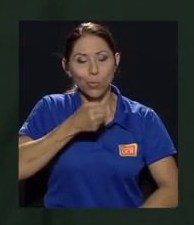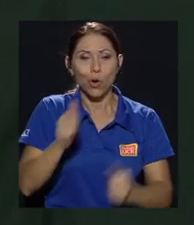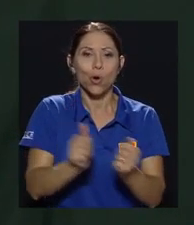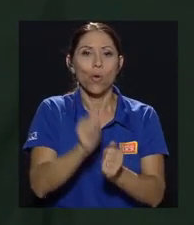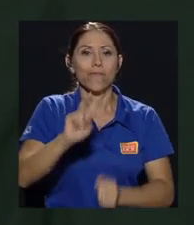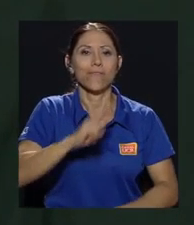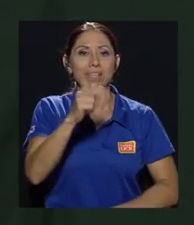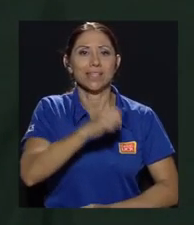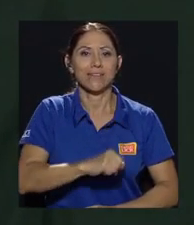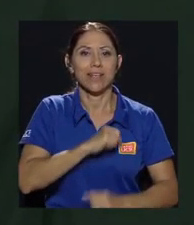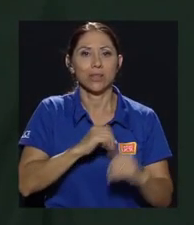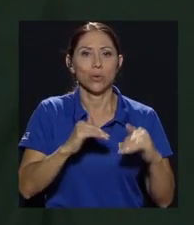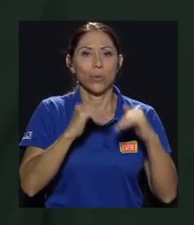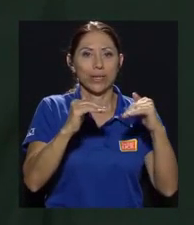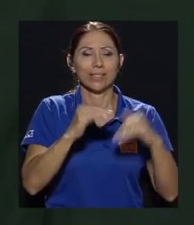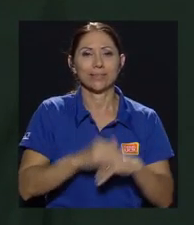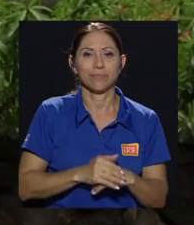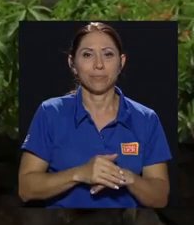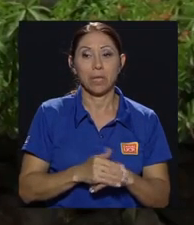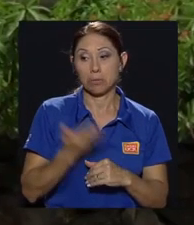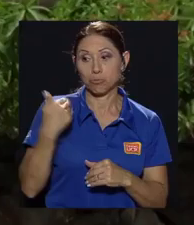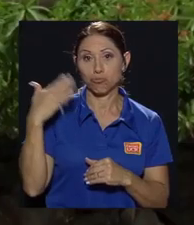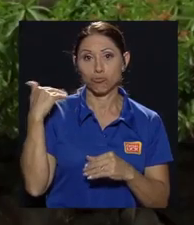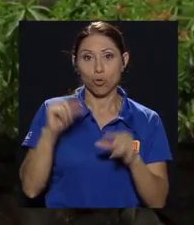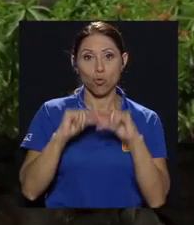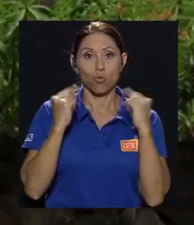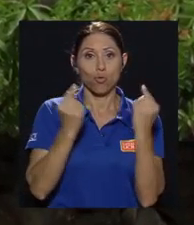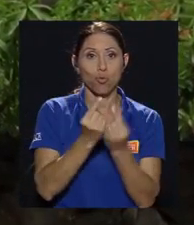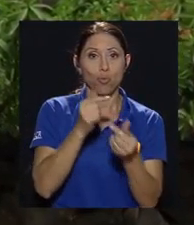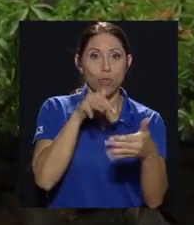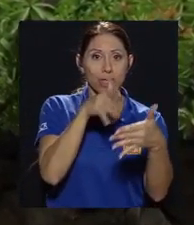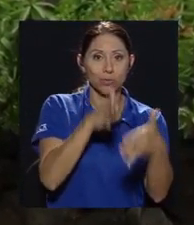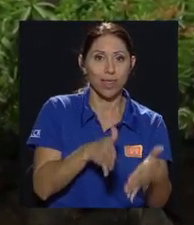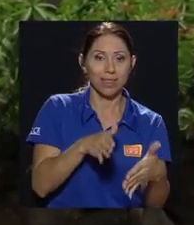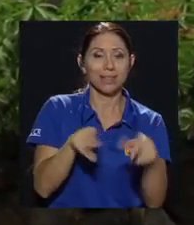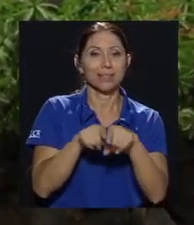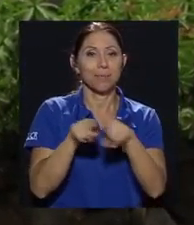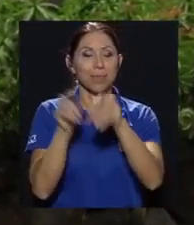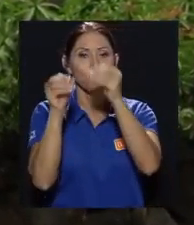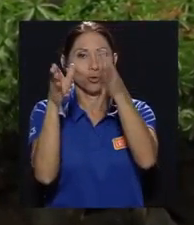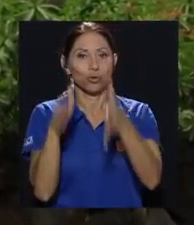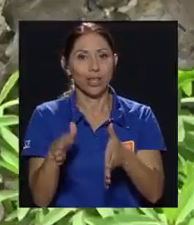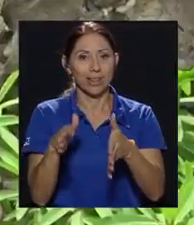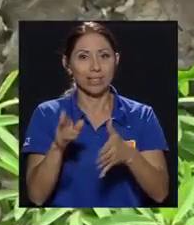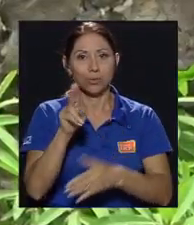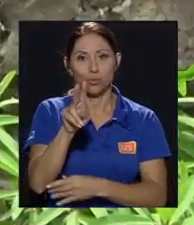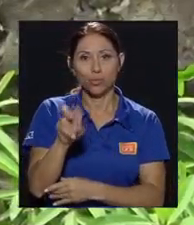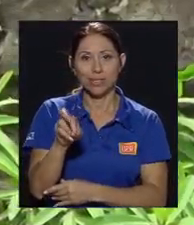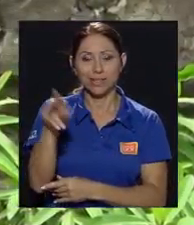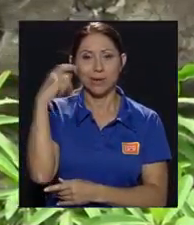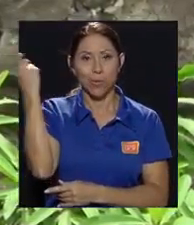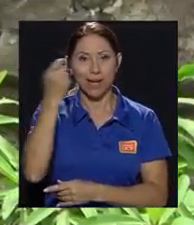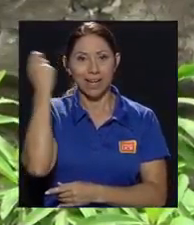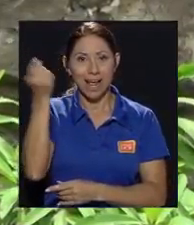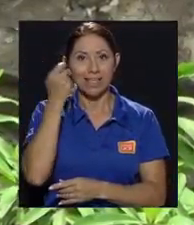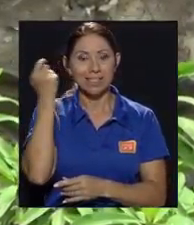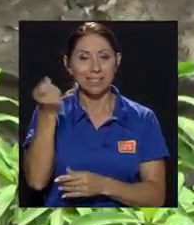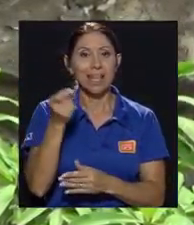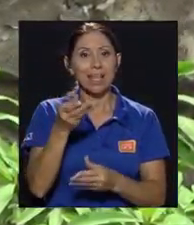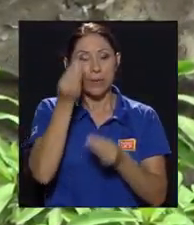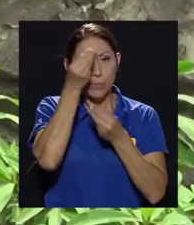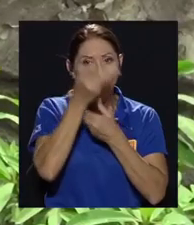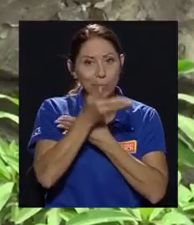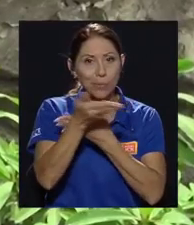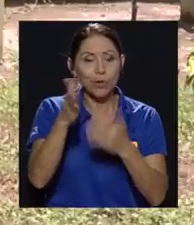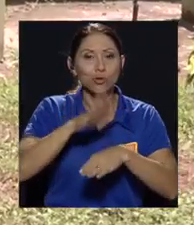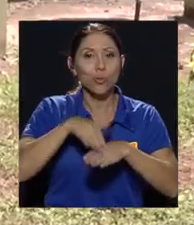vicerrectores. Esto ocurre luego que un grupo de estudiantes y docentes de la sede de Guanacaste se acercaron para alertar sobre situaciones